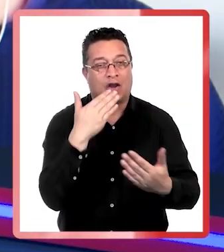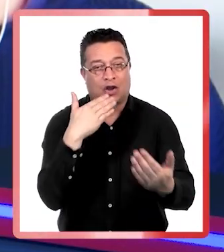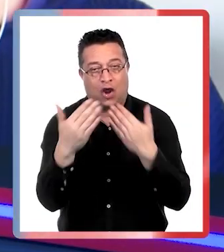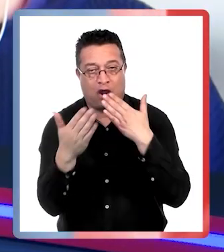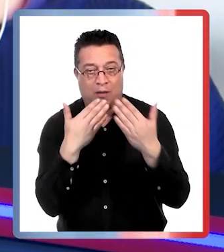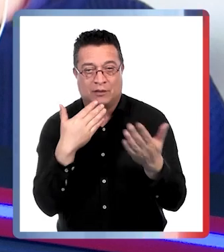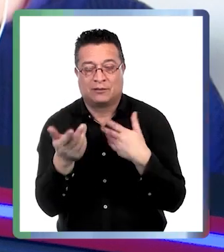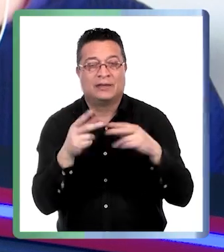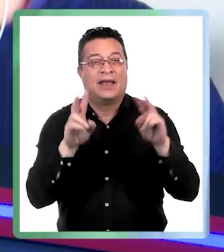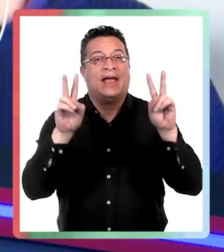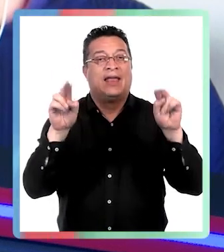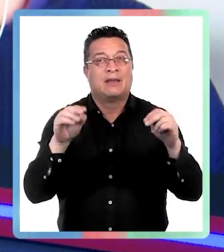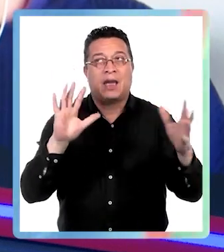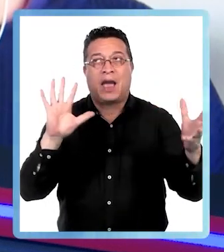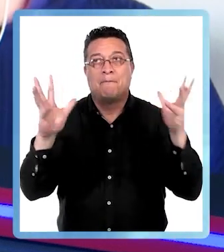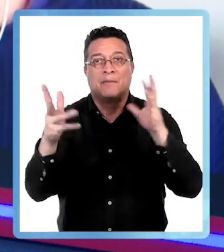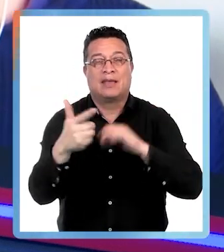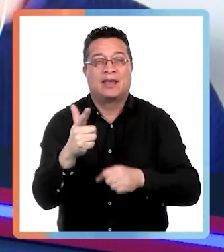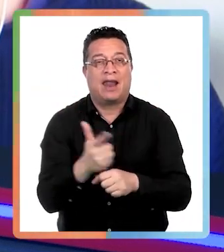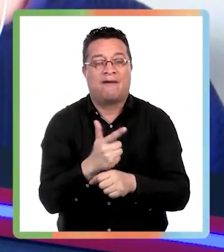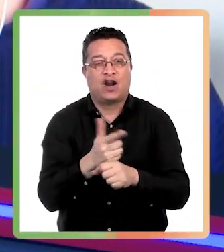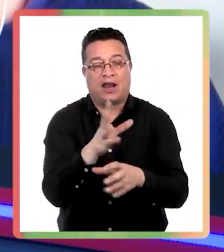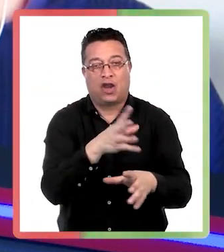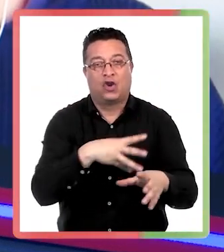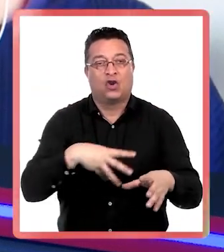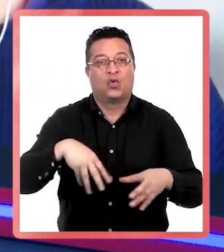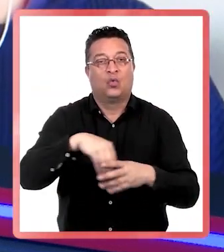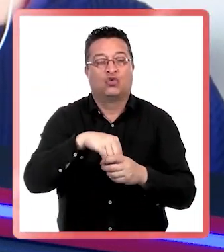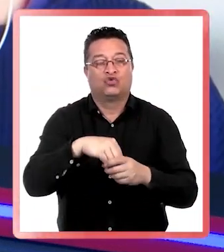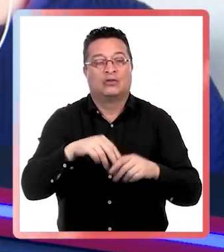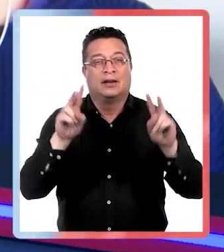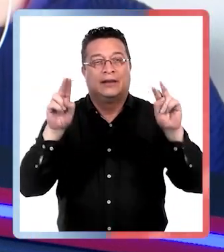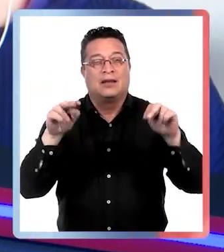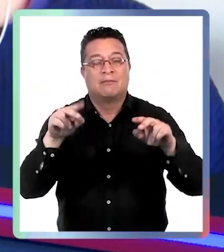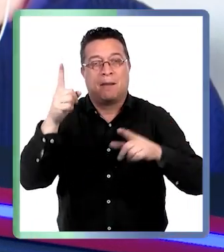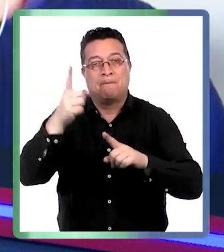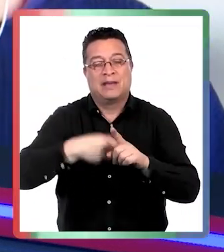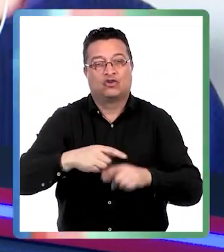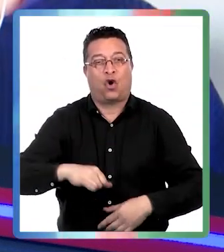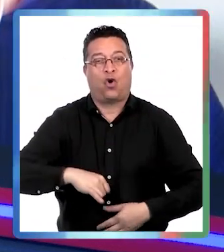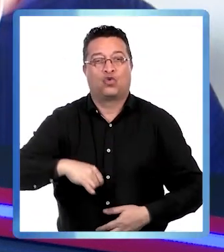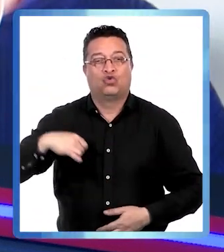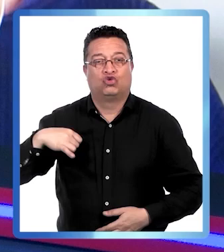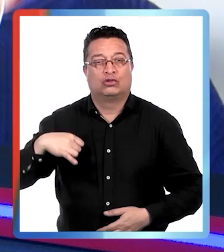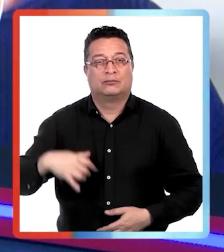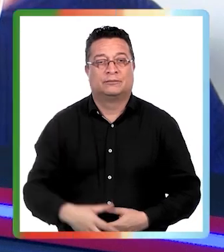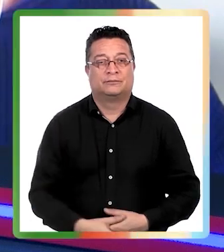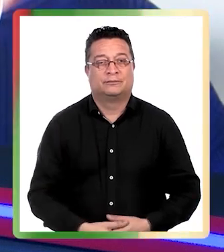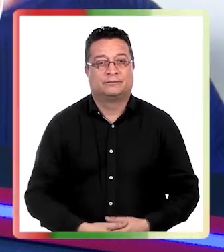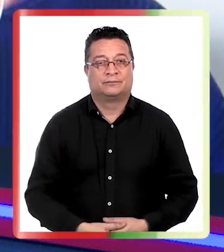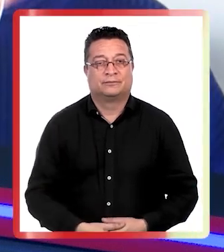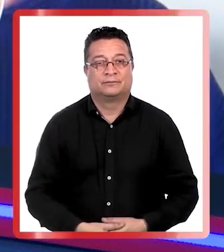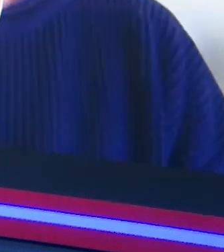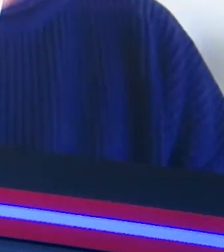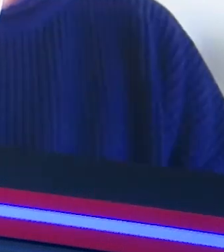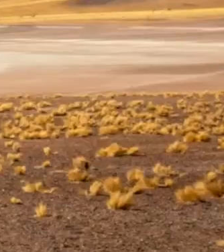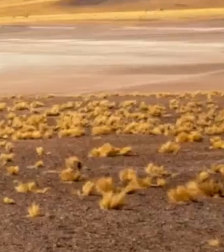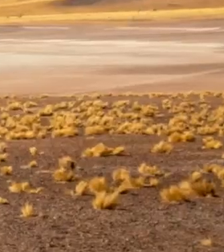seguir conversando sobre los ambientes laborales y la inclusión en el marco del Mes del Orgullo.